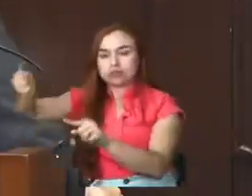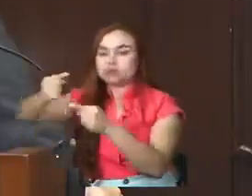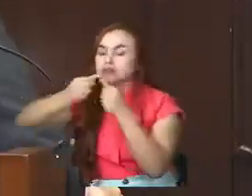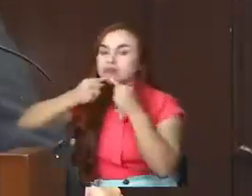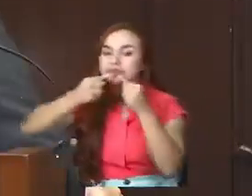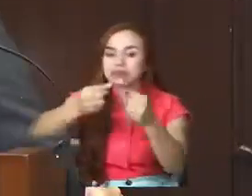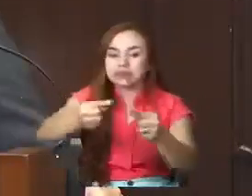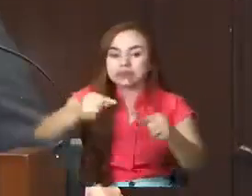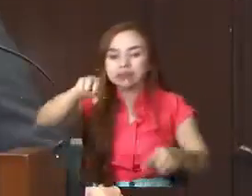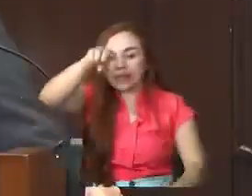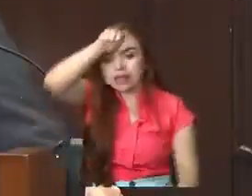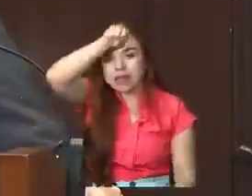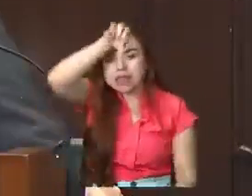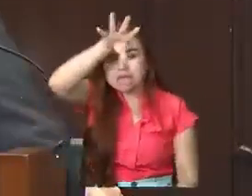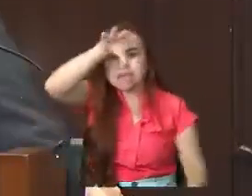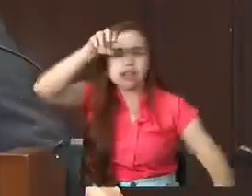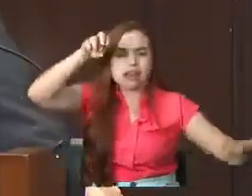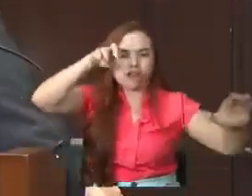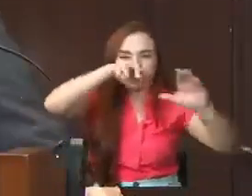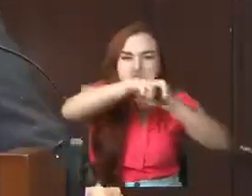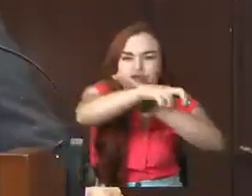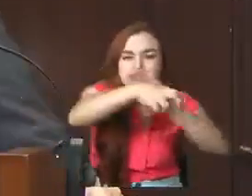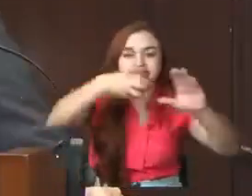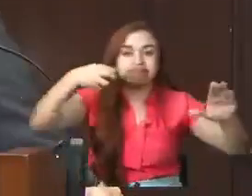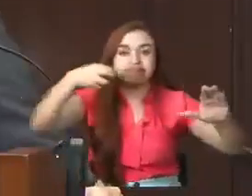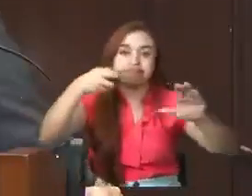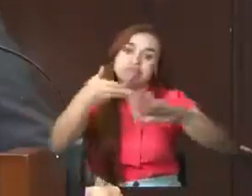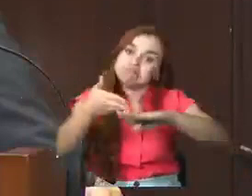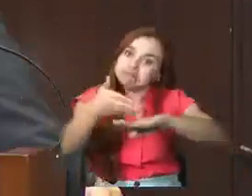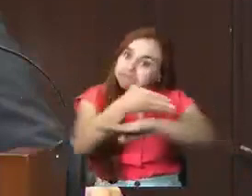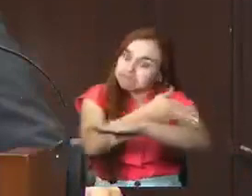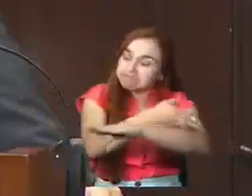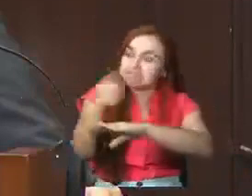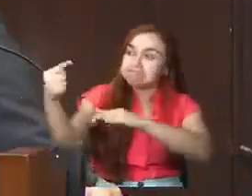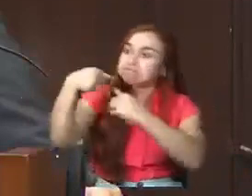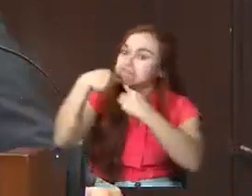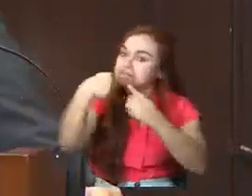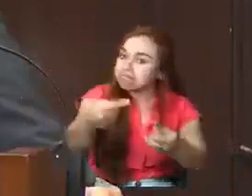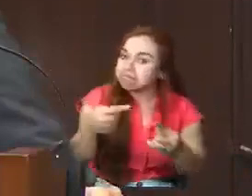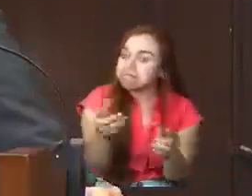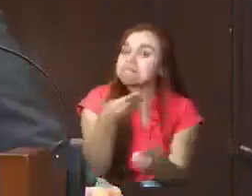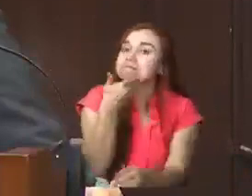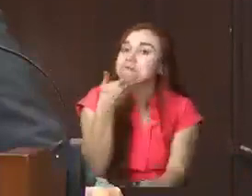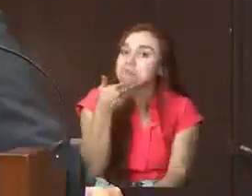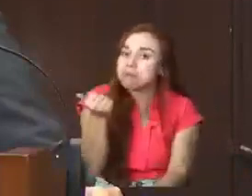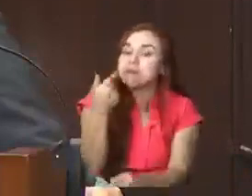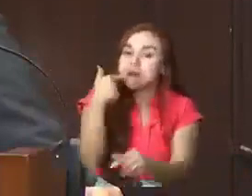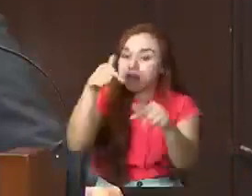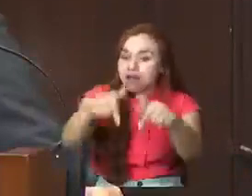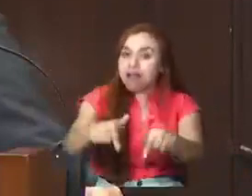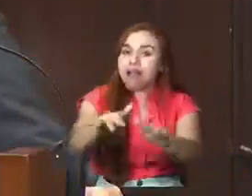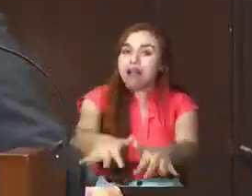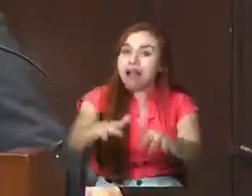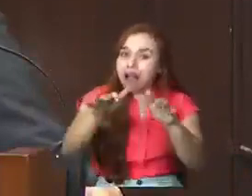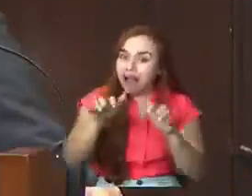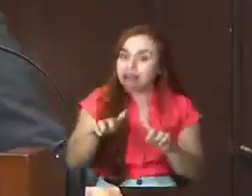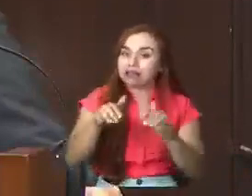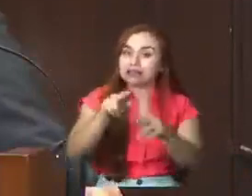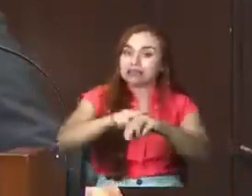de un tema que la Asamblea Nacional tendrá que abordar en algún momento, quiero hacer las siguientes